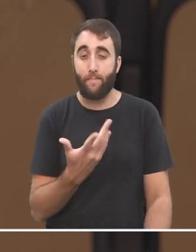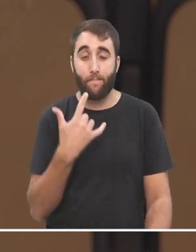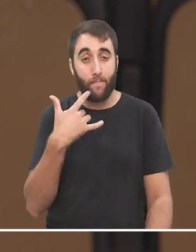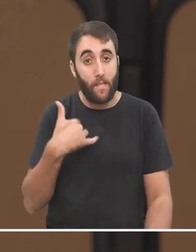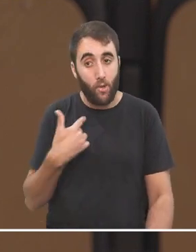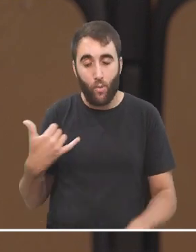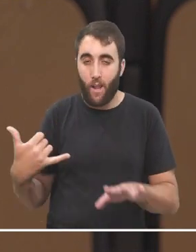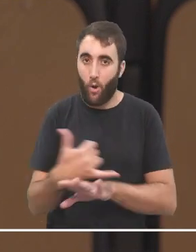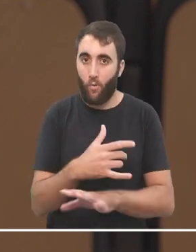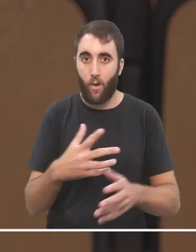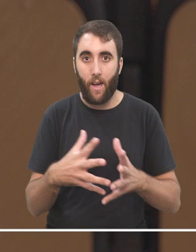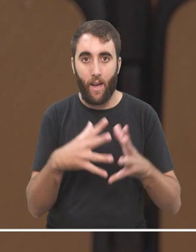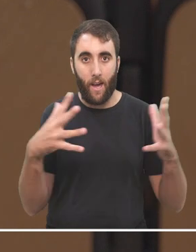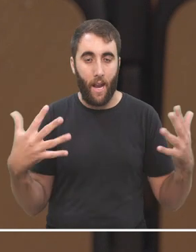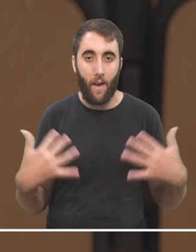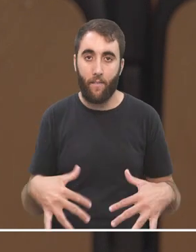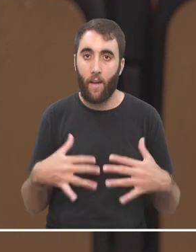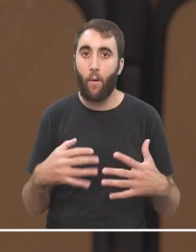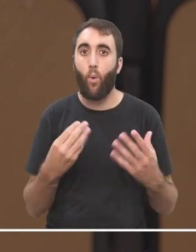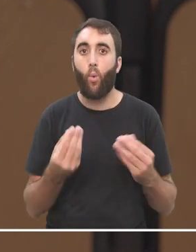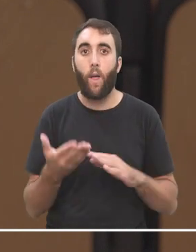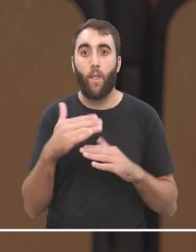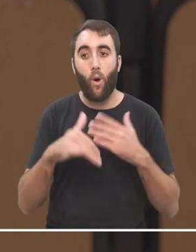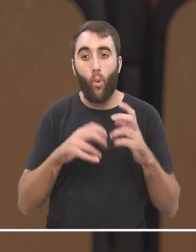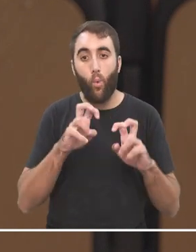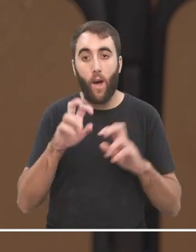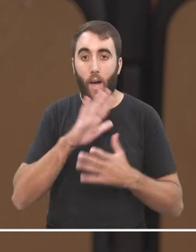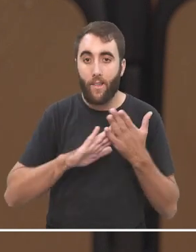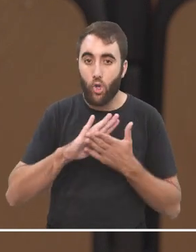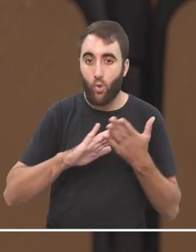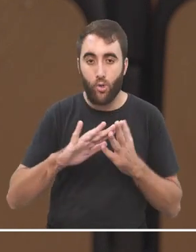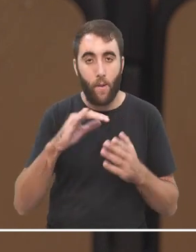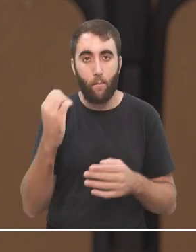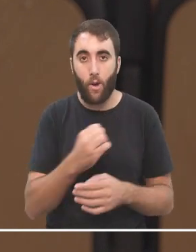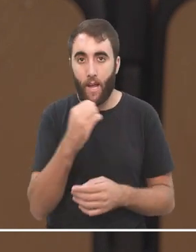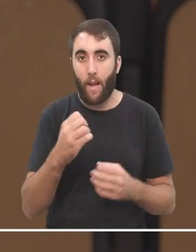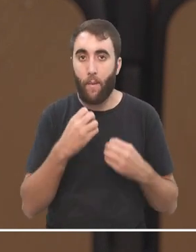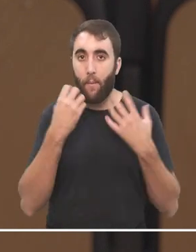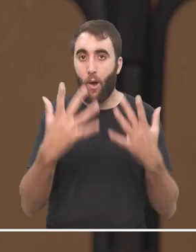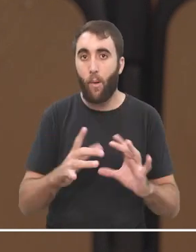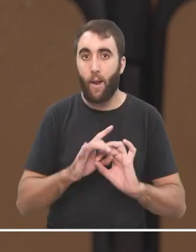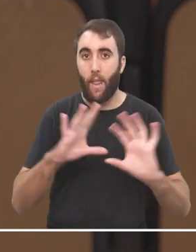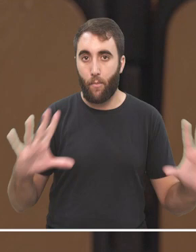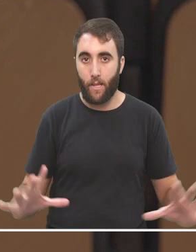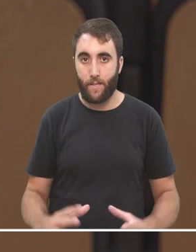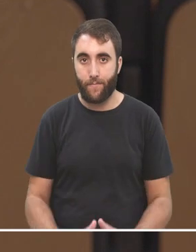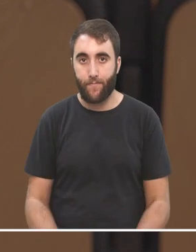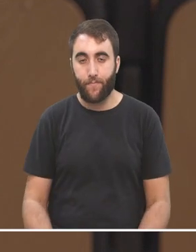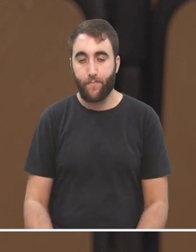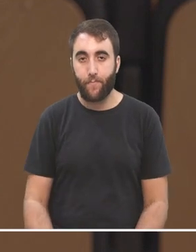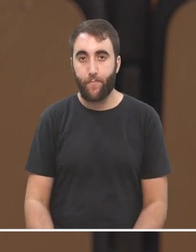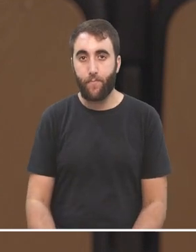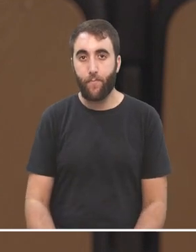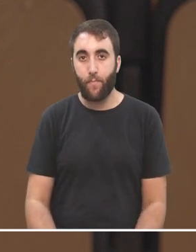error fundamental que cuanto antes resolvamos, mejor para la democracia.